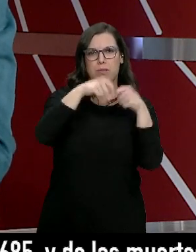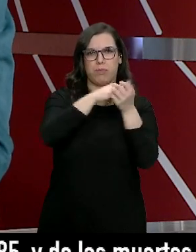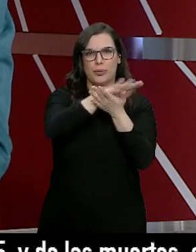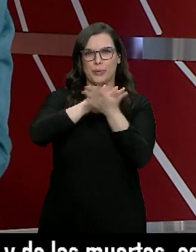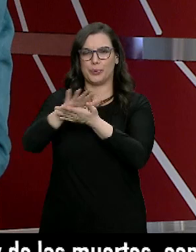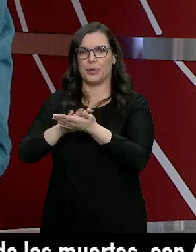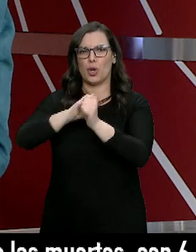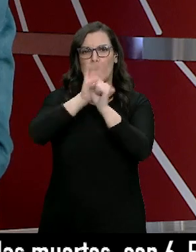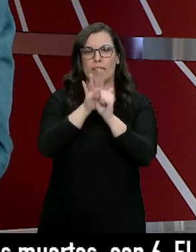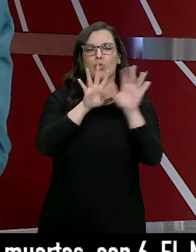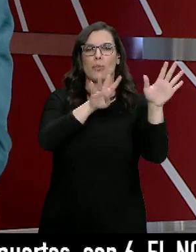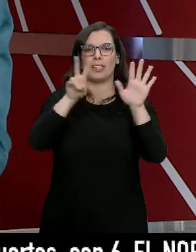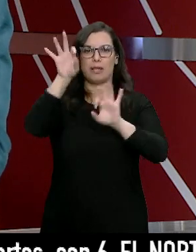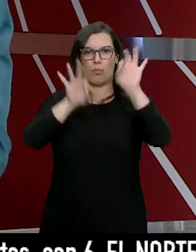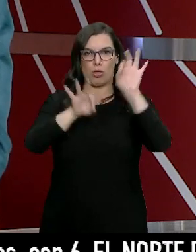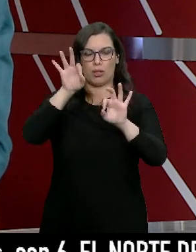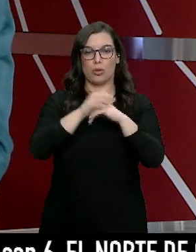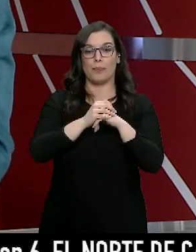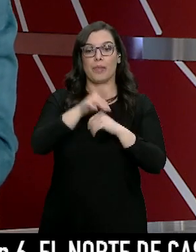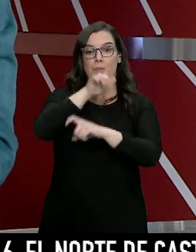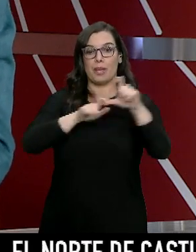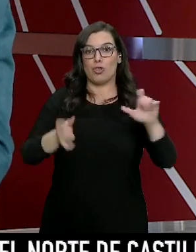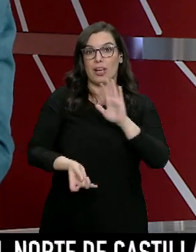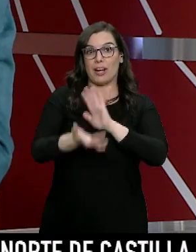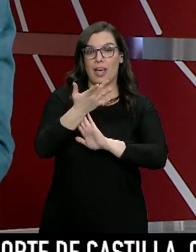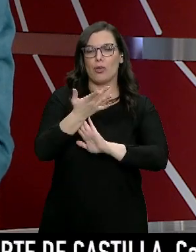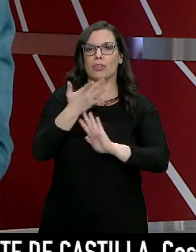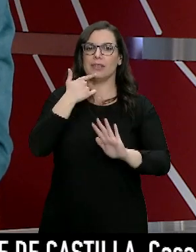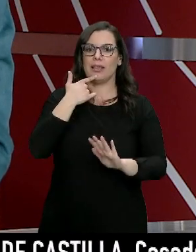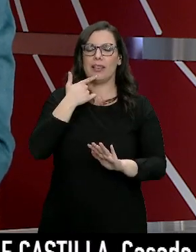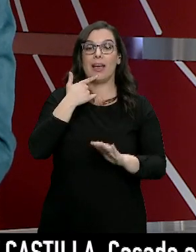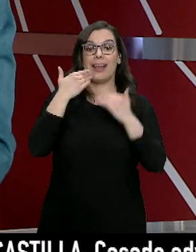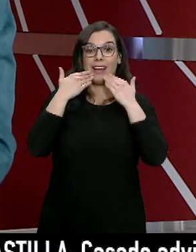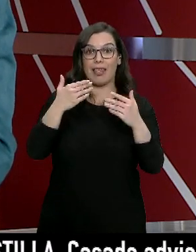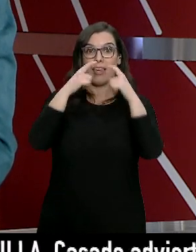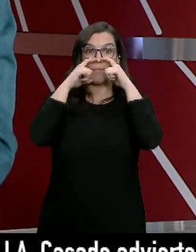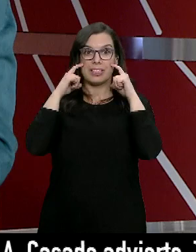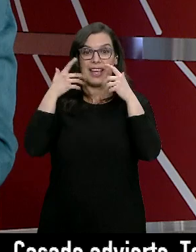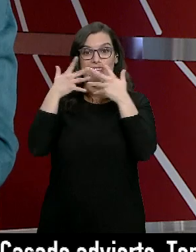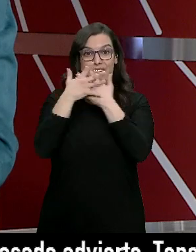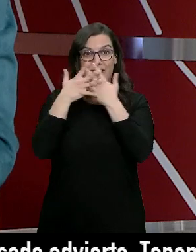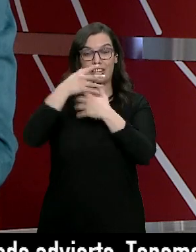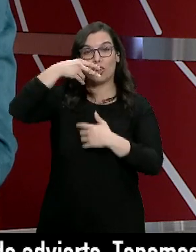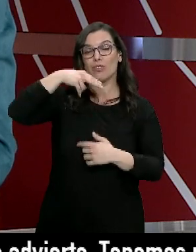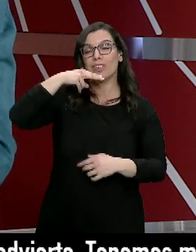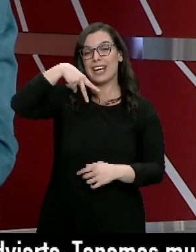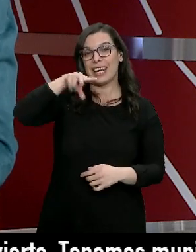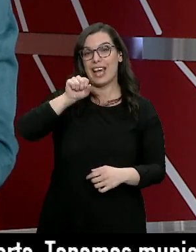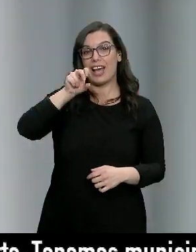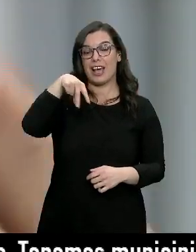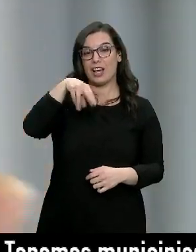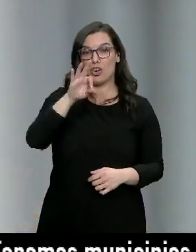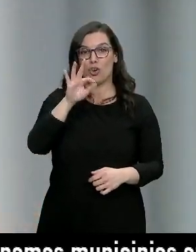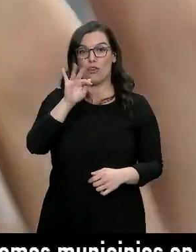un 97% de los casos. Sus creadores ya hablan de un antes y un después gracias a sus filtros de nanofibras.